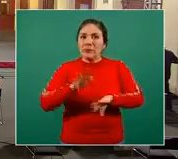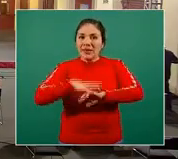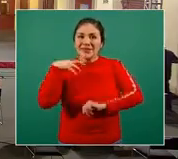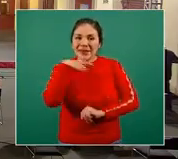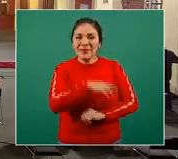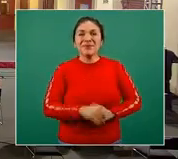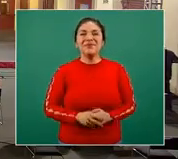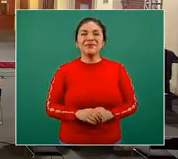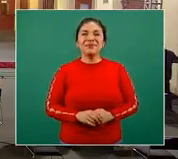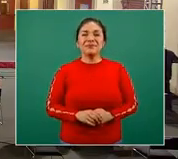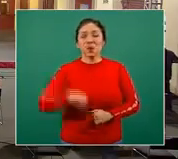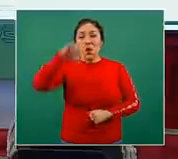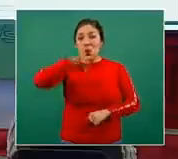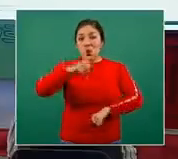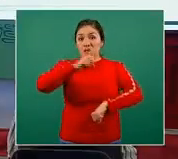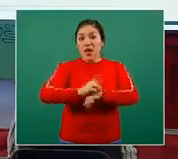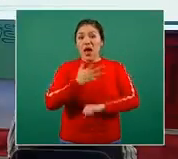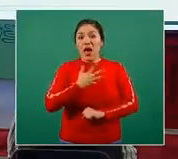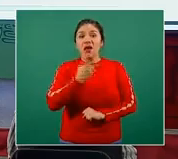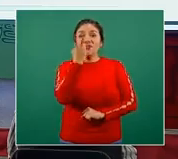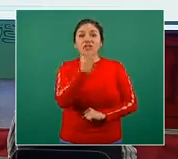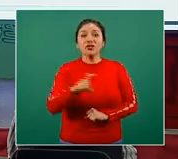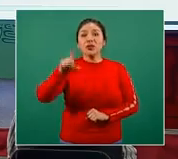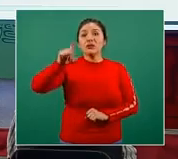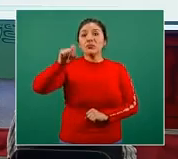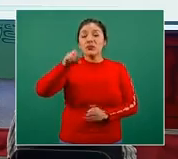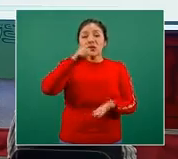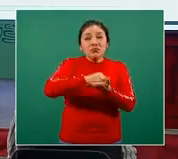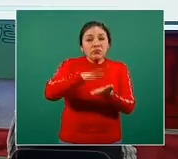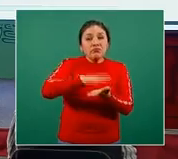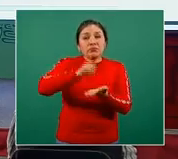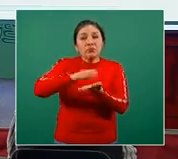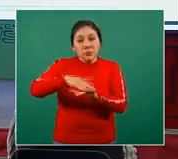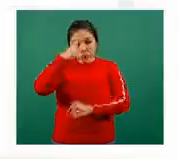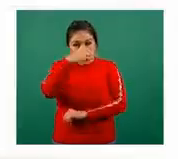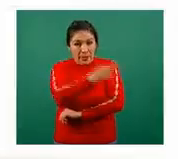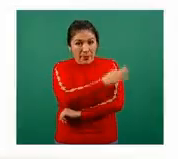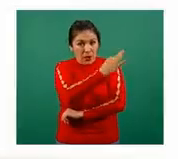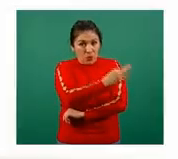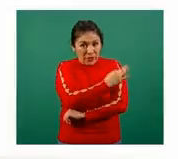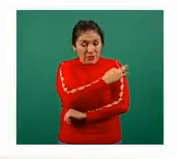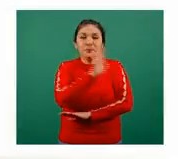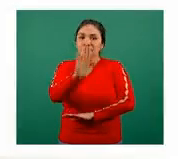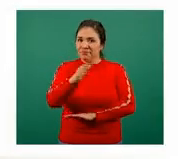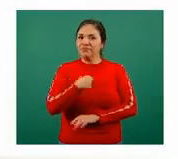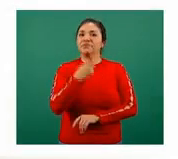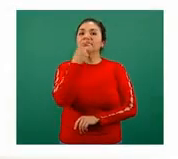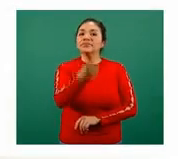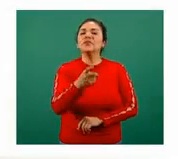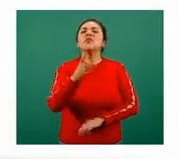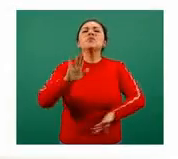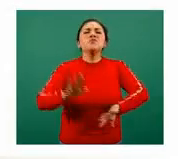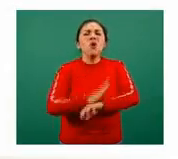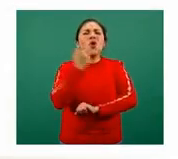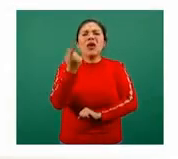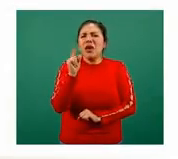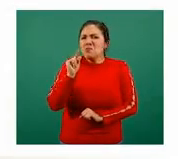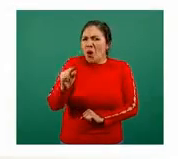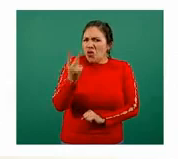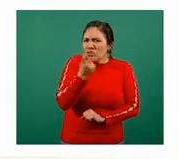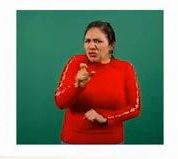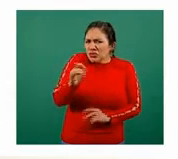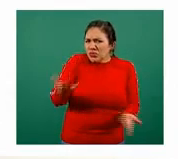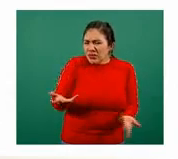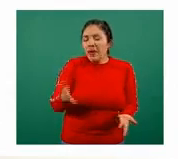tenemos 220 registros de vacunación. Aquí quiero aclarar por qué razón tenemos tan